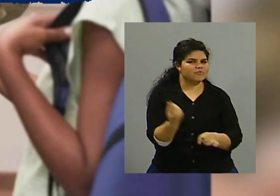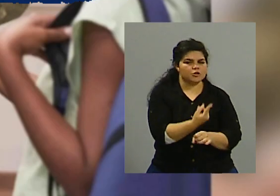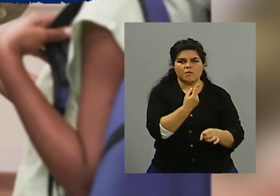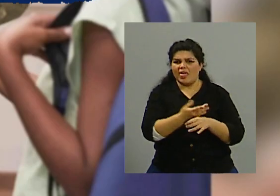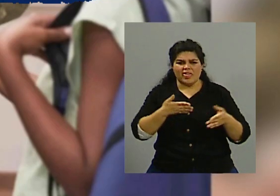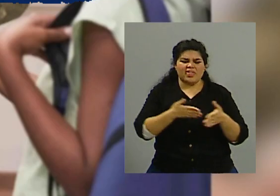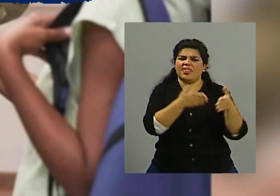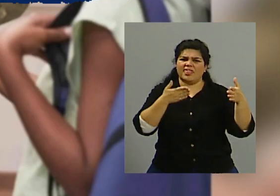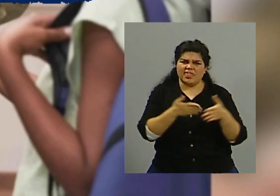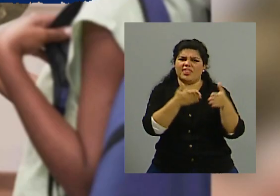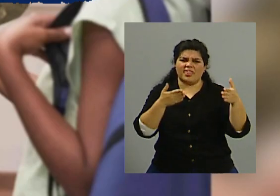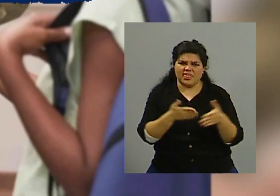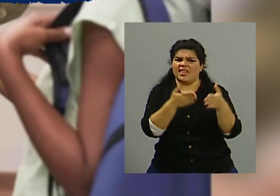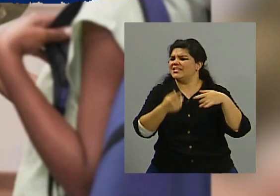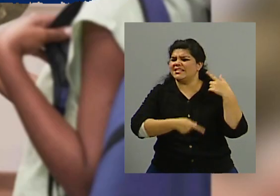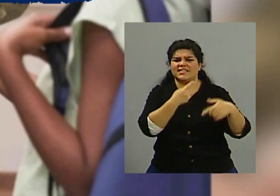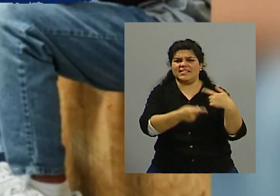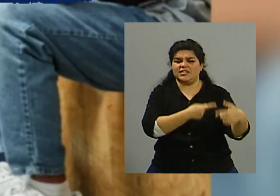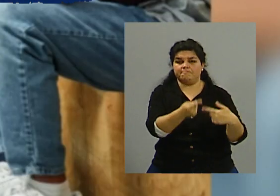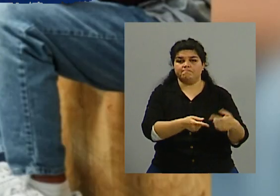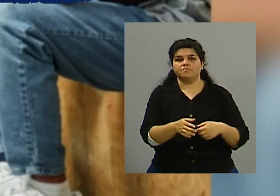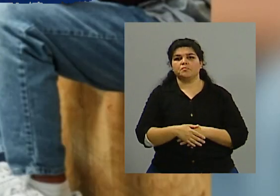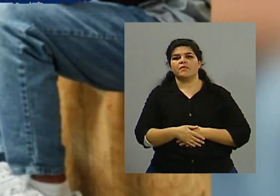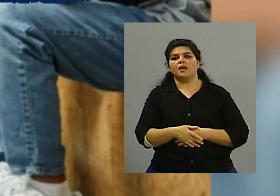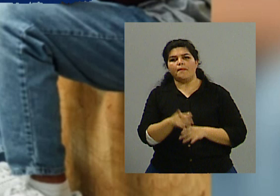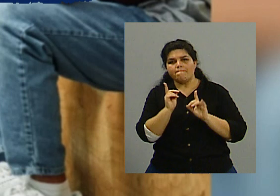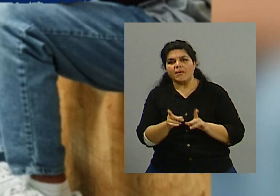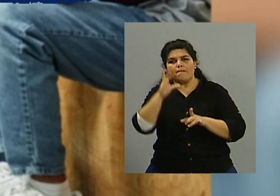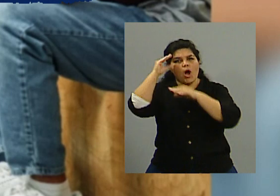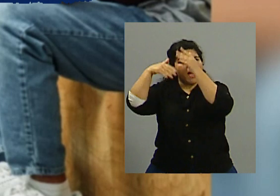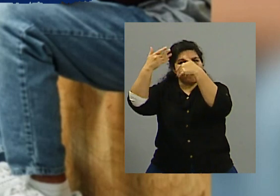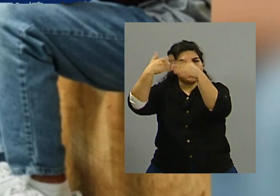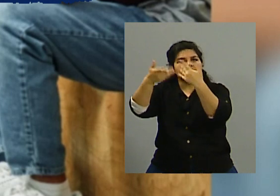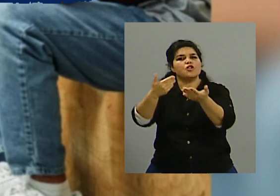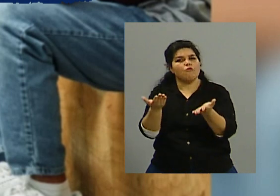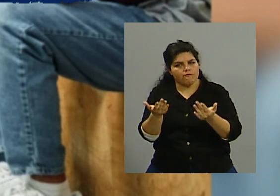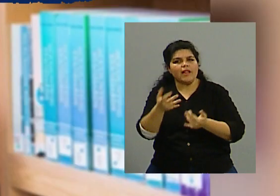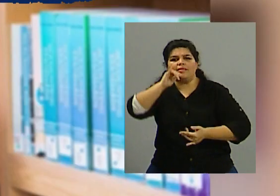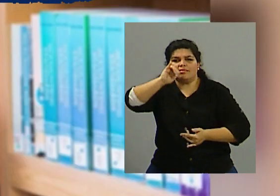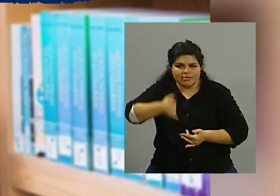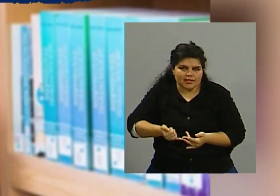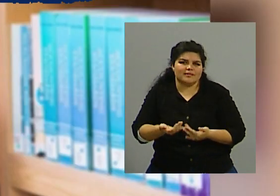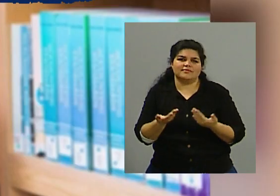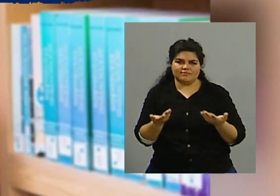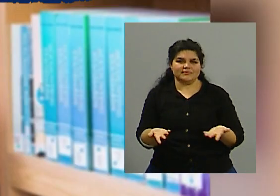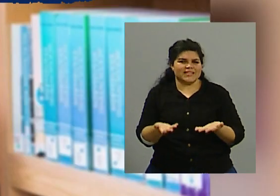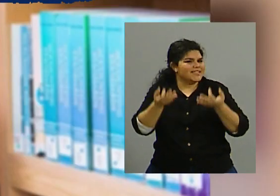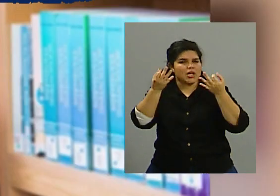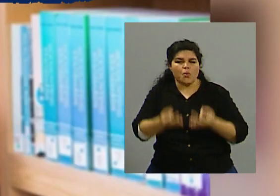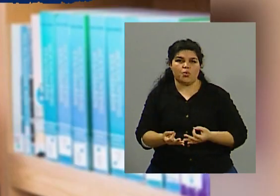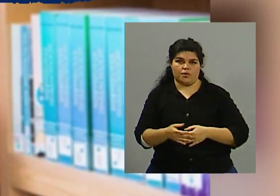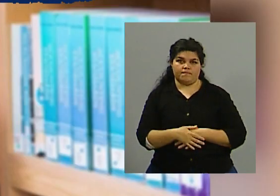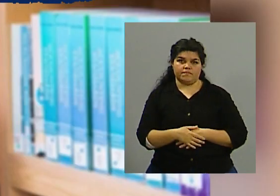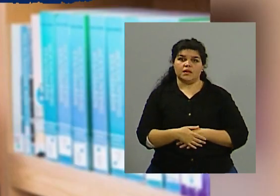faltan capacitaciones sin lugar a dudas, pero yo creo que acá hay algo mucho más importante desde mi punto de vista que falta, y es escuchar la voz